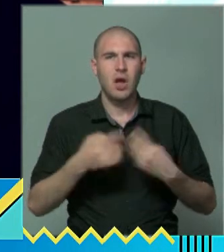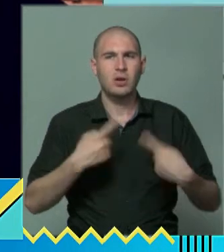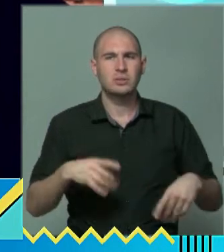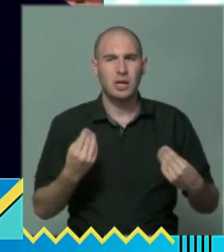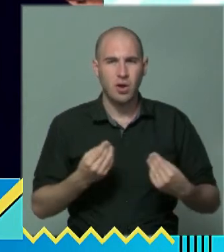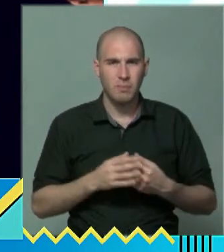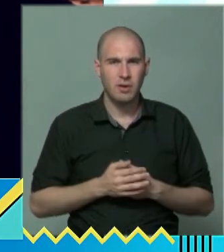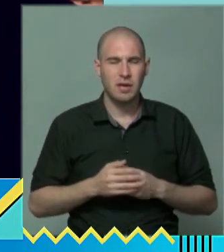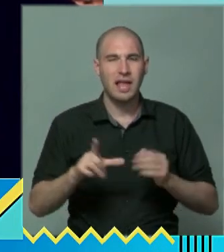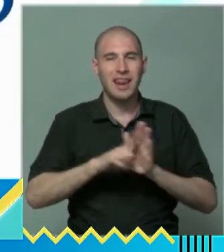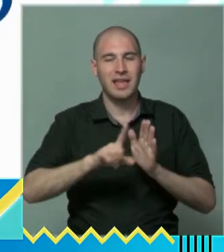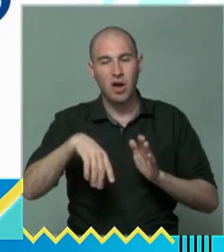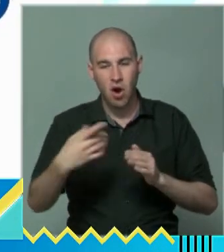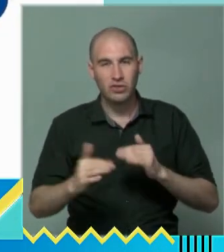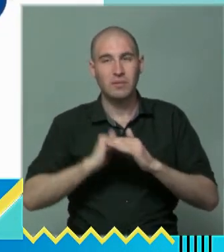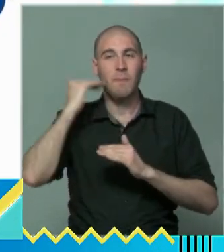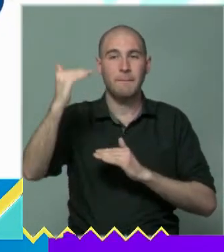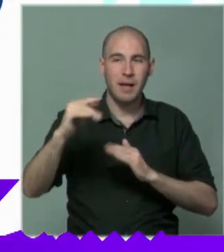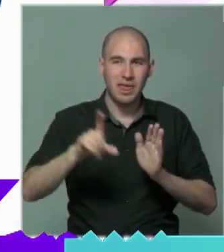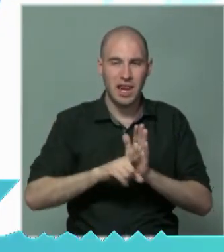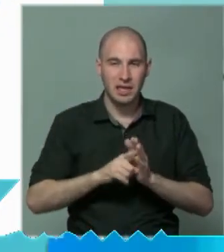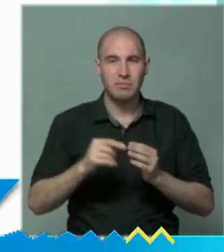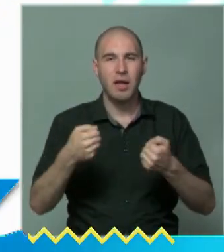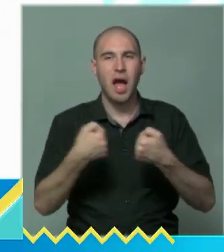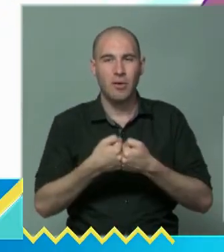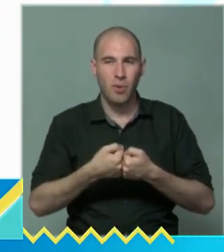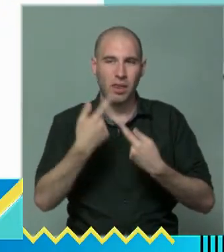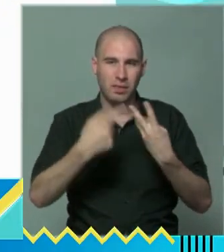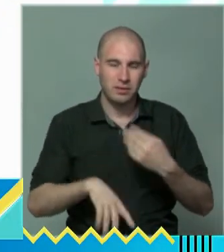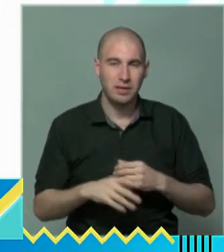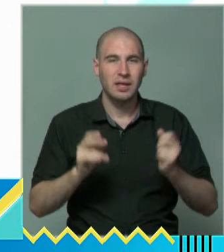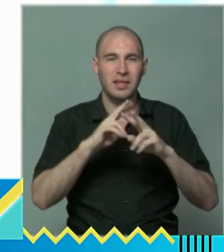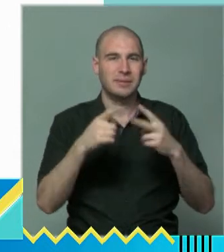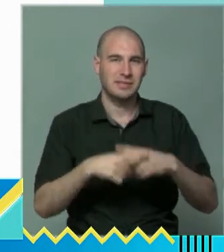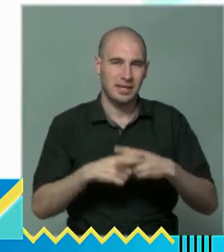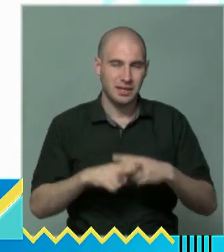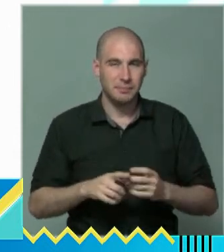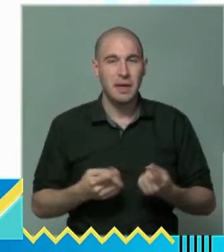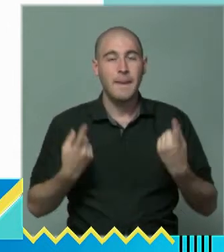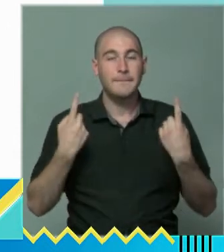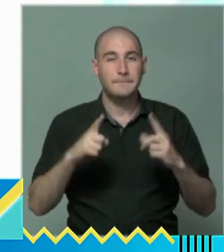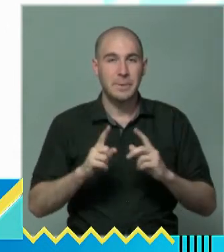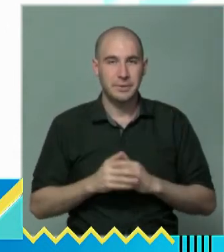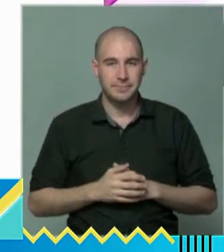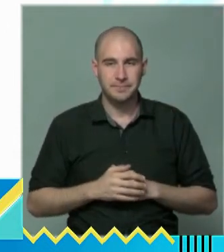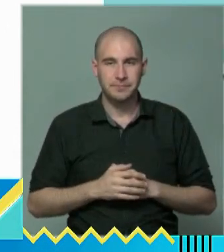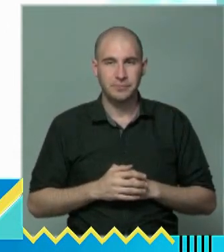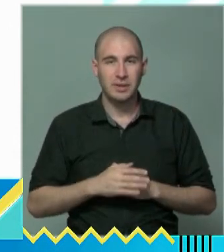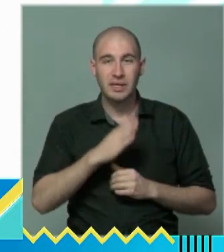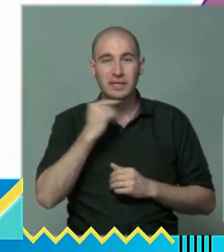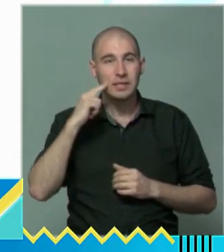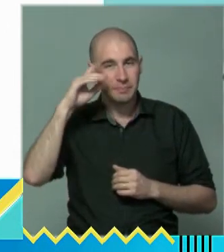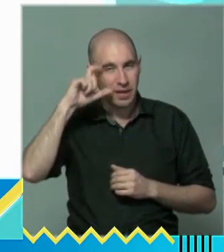de otro marco legal que está por encima de la ley, que son los tratados, que bueno, hace una cuestión técnica. Pero más allá, Jimena